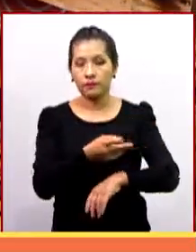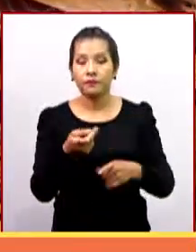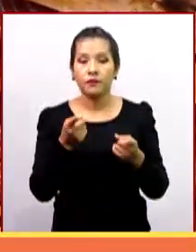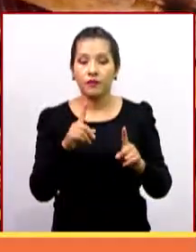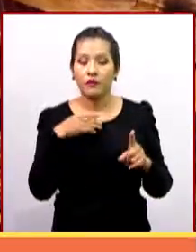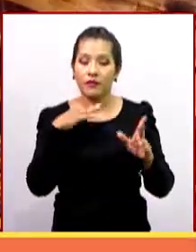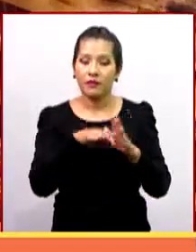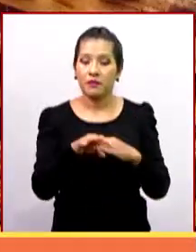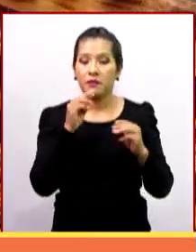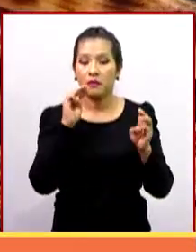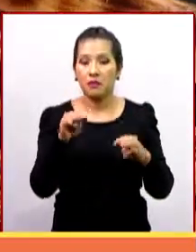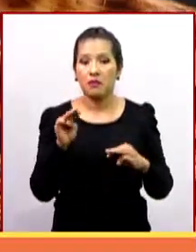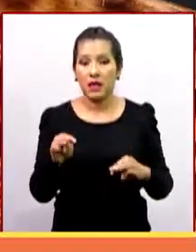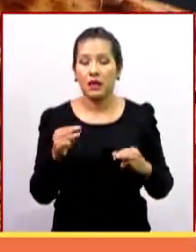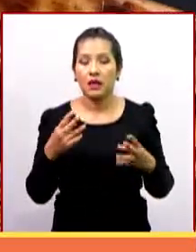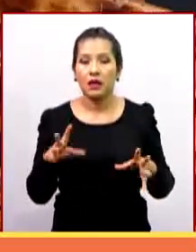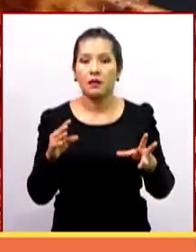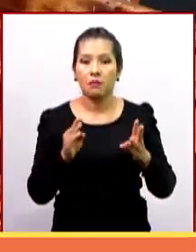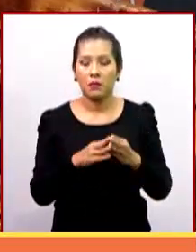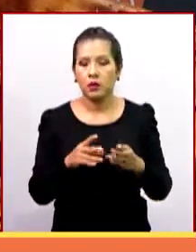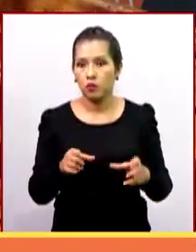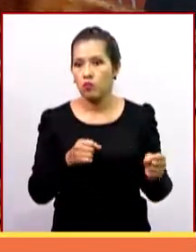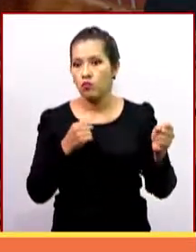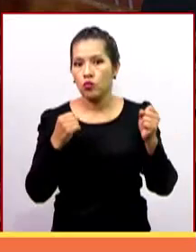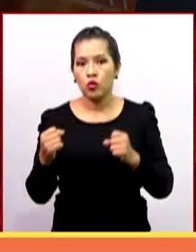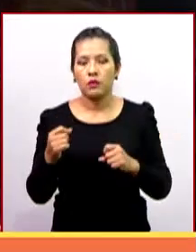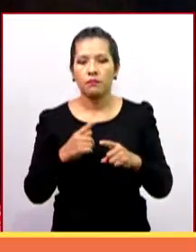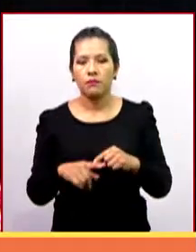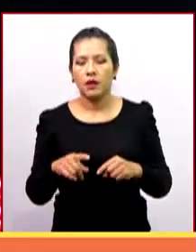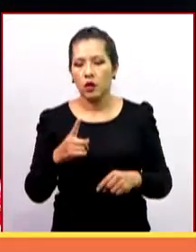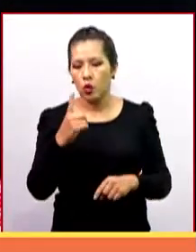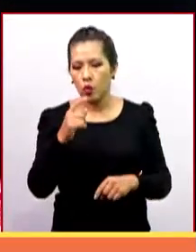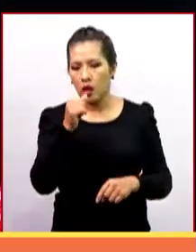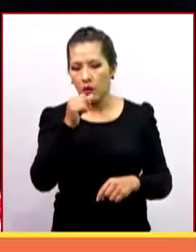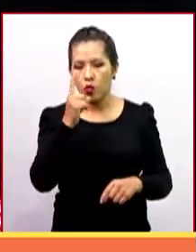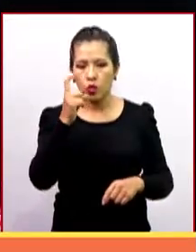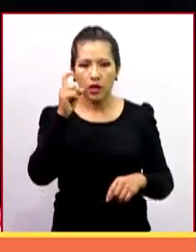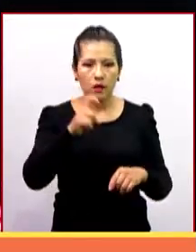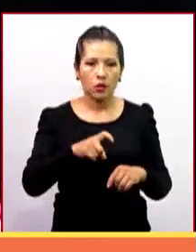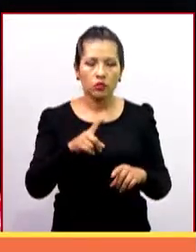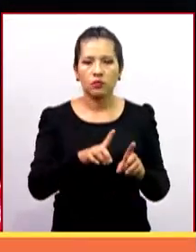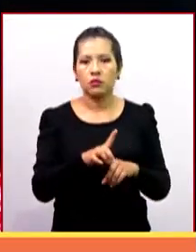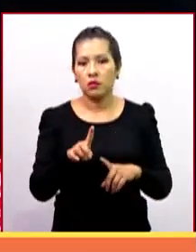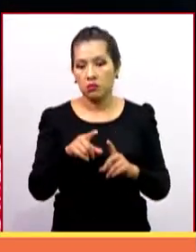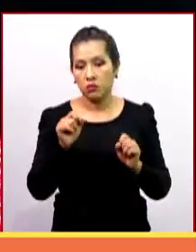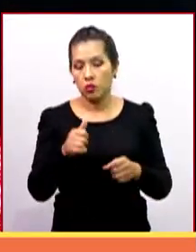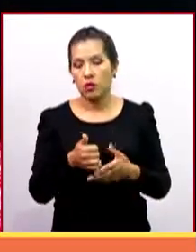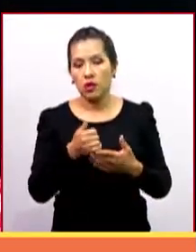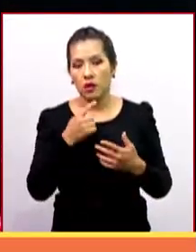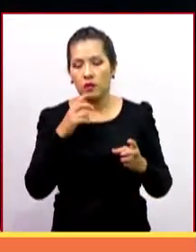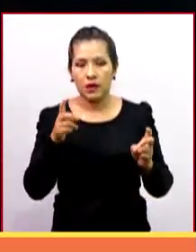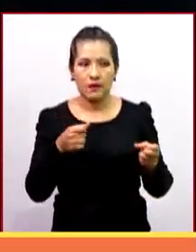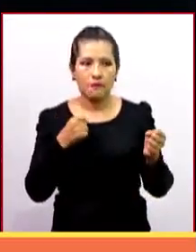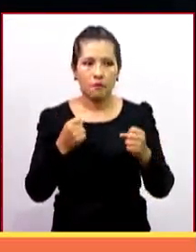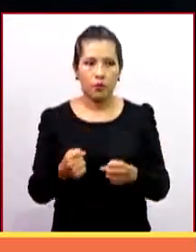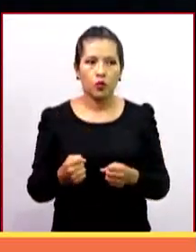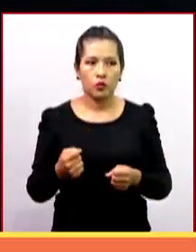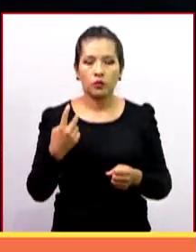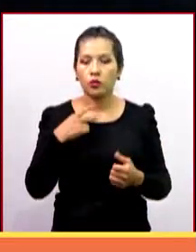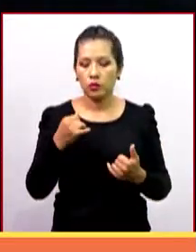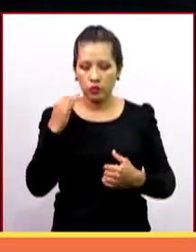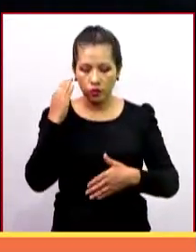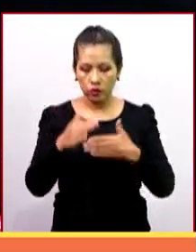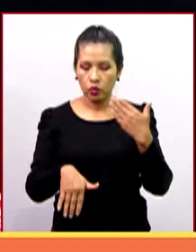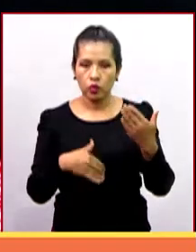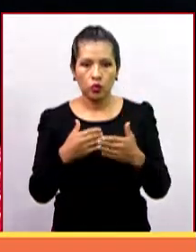es poderosa, pero también la sientes en una gotita y puede ser igual de poderosa. Entonces, todo eso te lleva a reflexionar sobre si somos 80% de